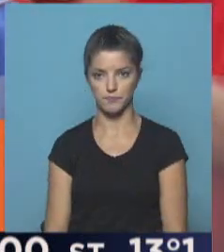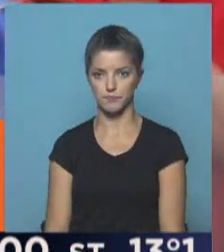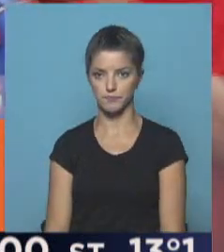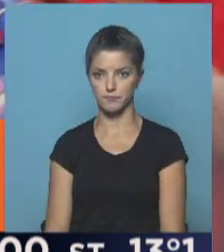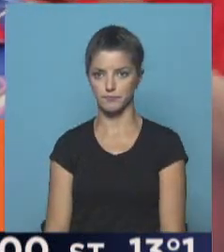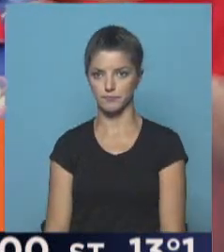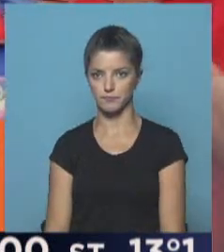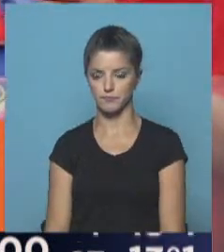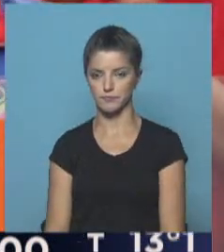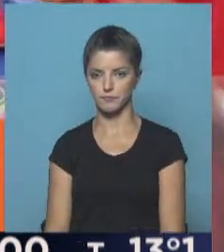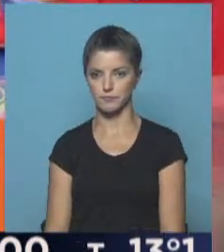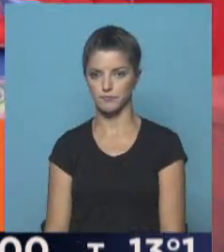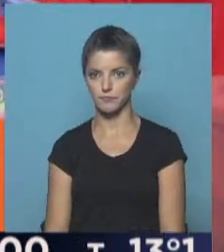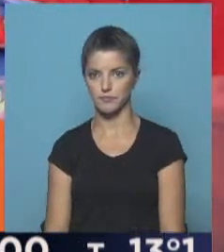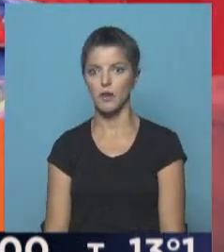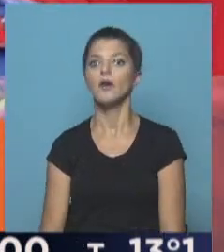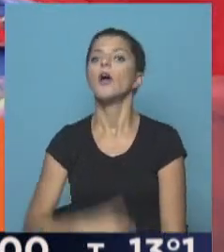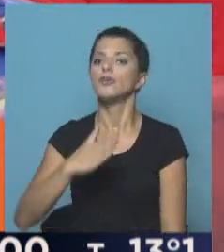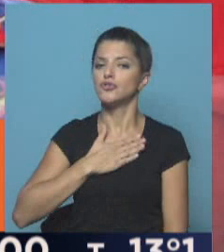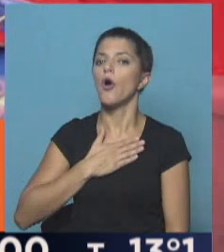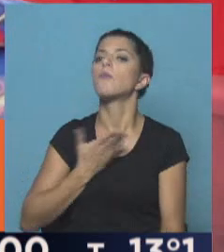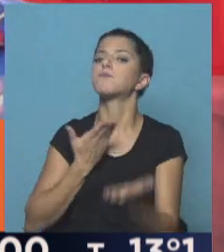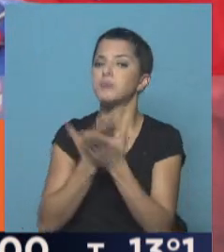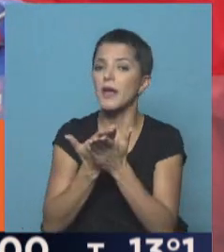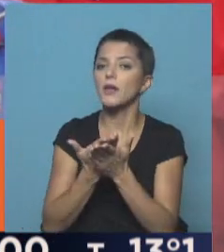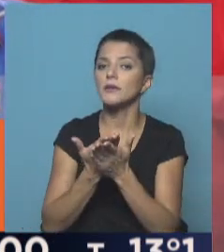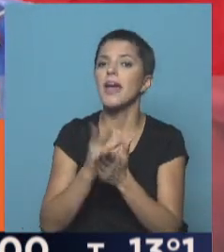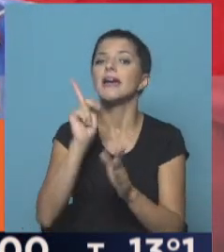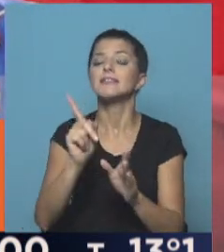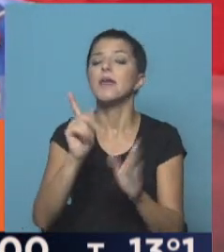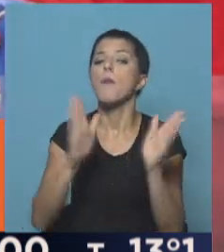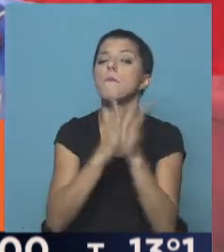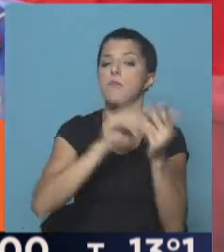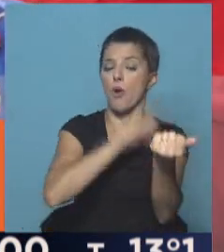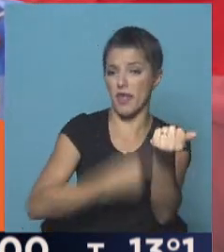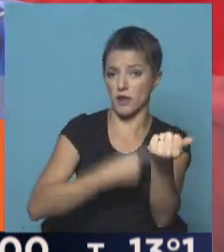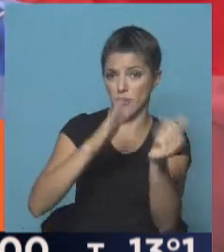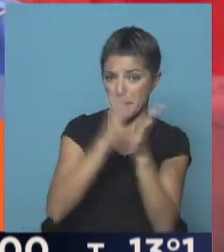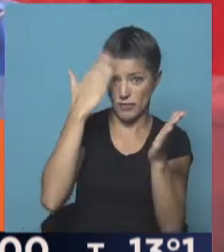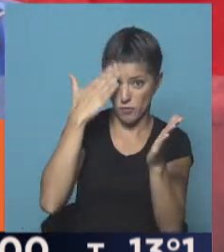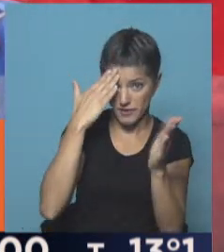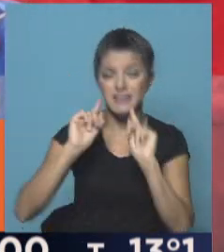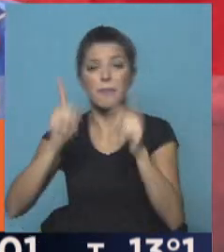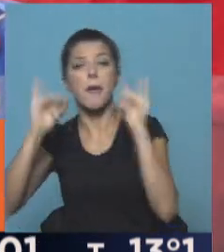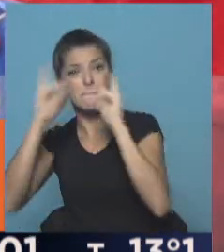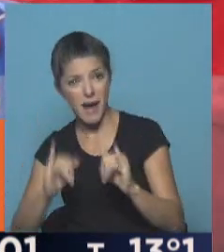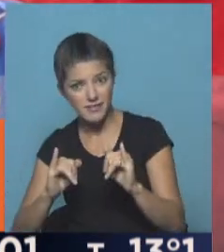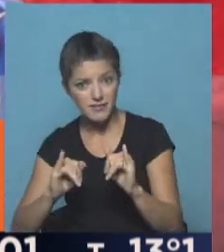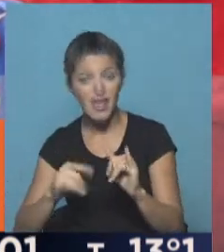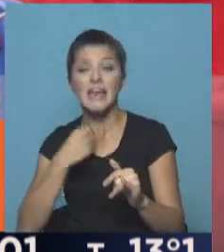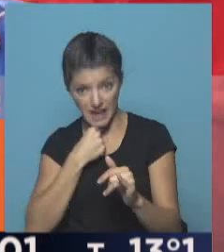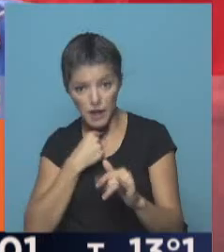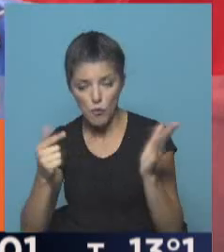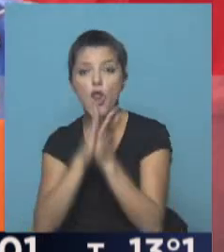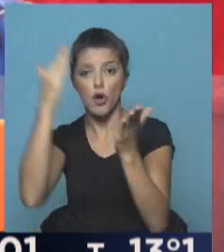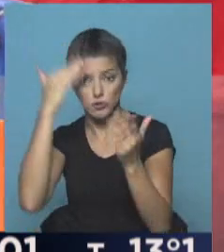¡Quieren diálogo! ¡Poder constituyente! ¡Quieren paz! ¡Poder constituyente! ¡Quieren